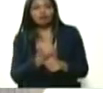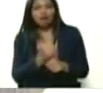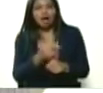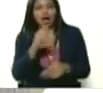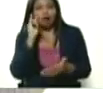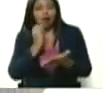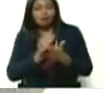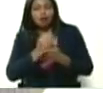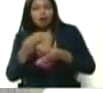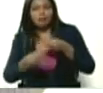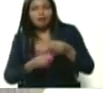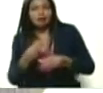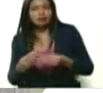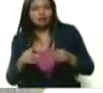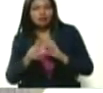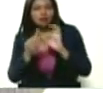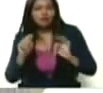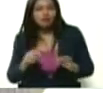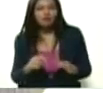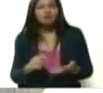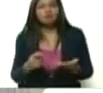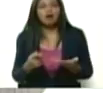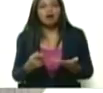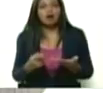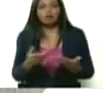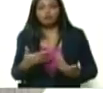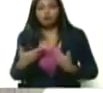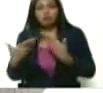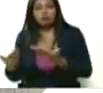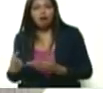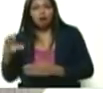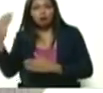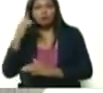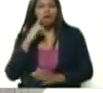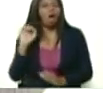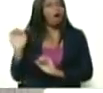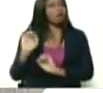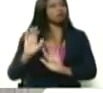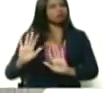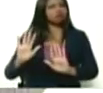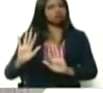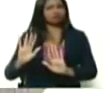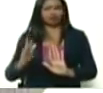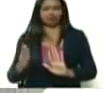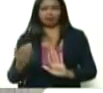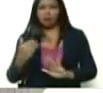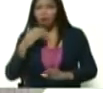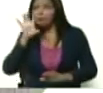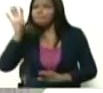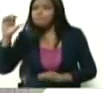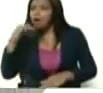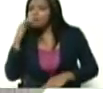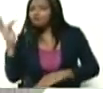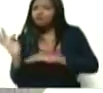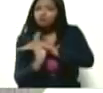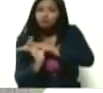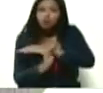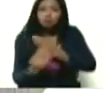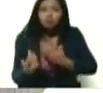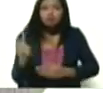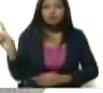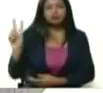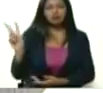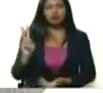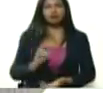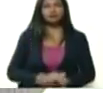pruebas PCR al hermano pueblo de Colombia, país fronterizo con Venezuela. Es